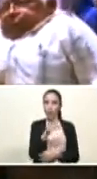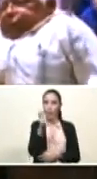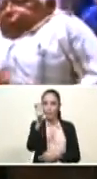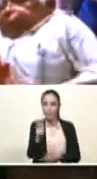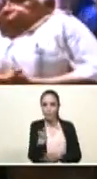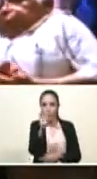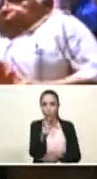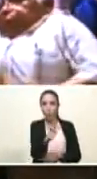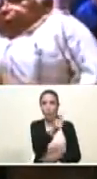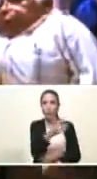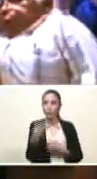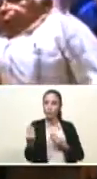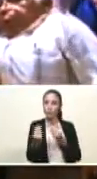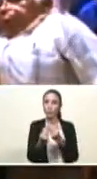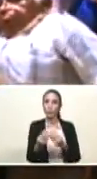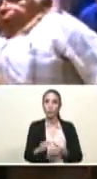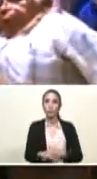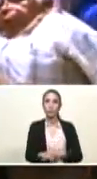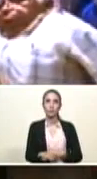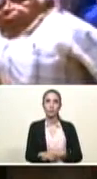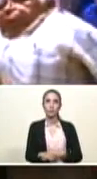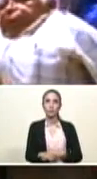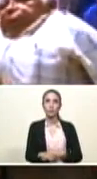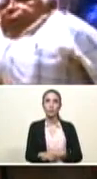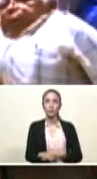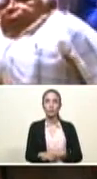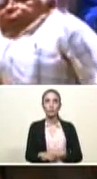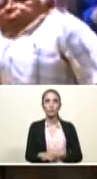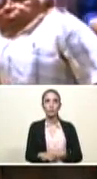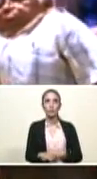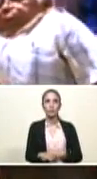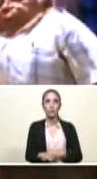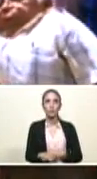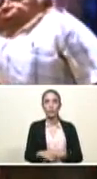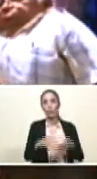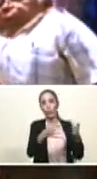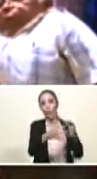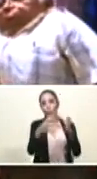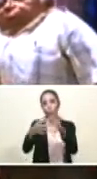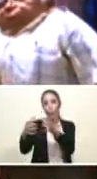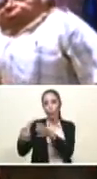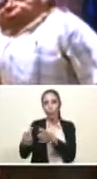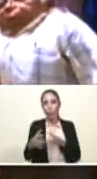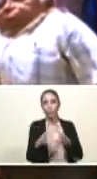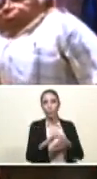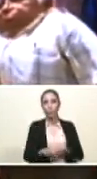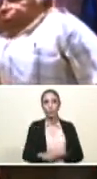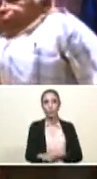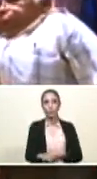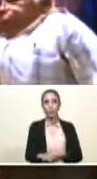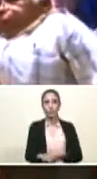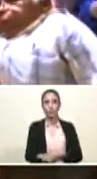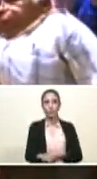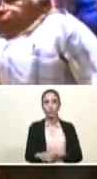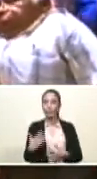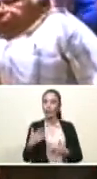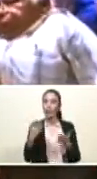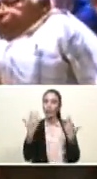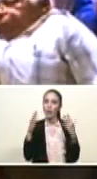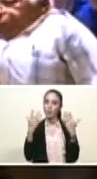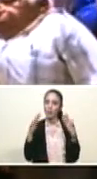Miguel Lara, que está aquí batallando, está por la VC, María Eleni Medrano, un fuerte aplauso para ella. Y